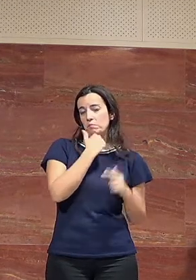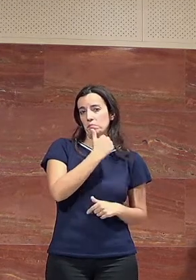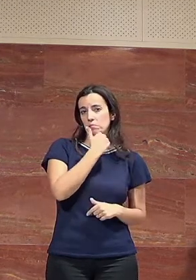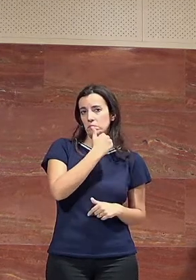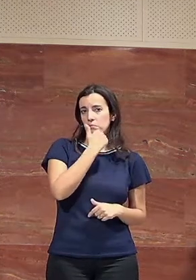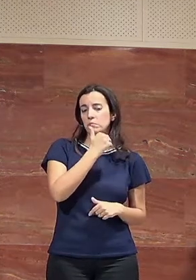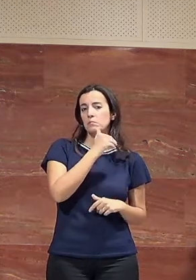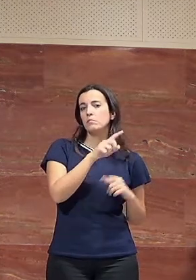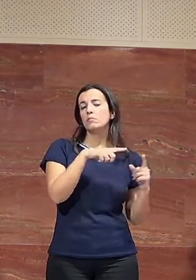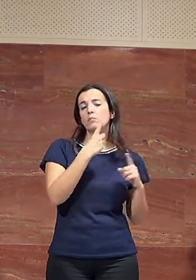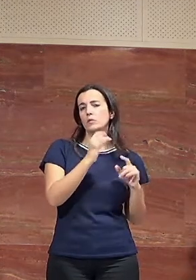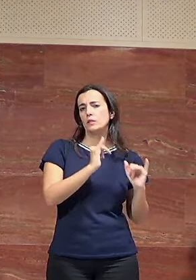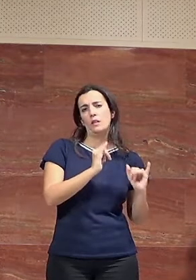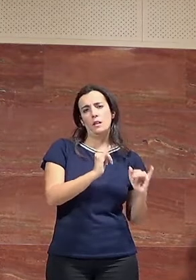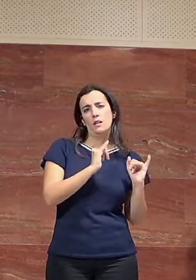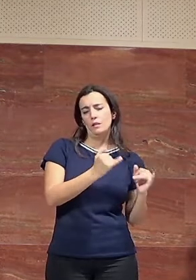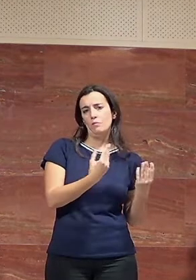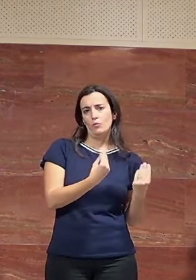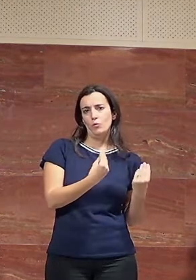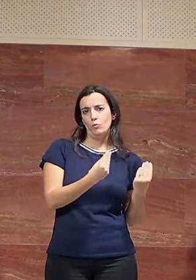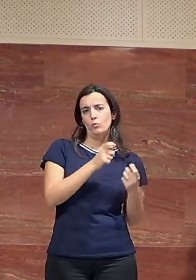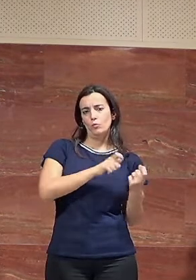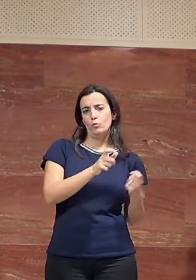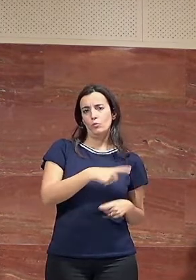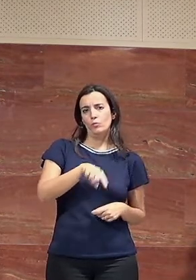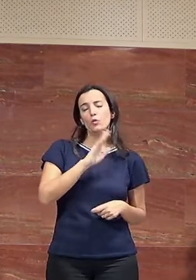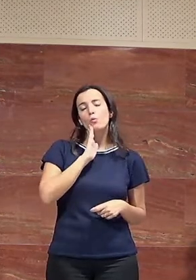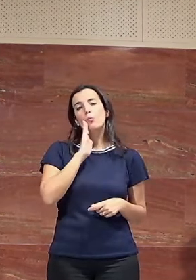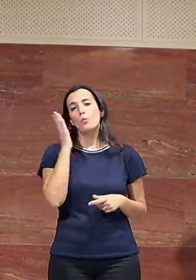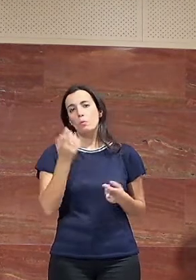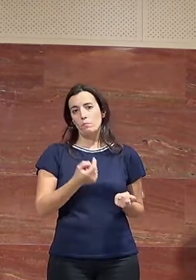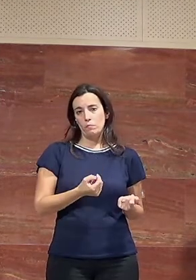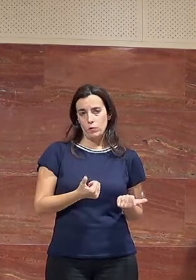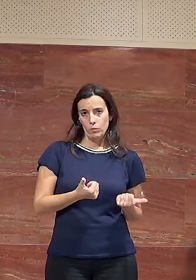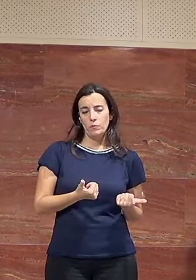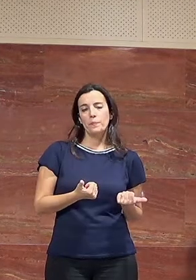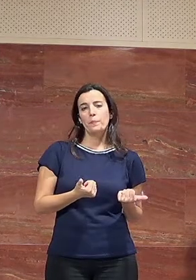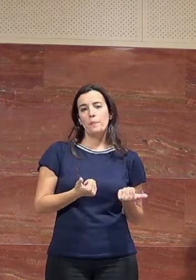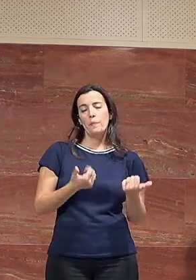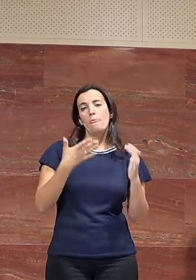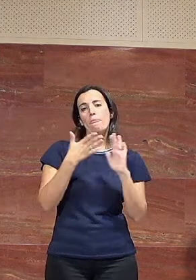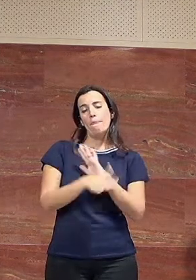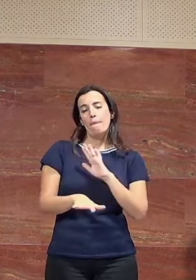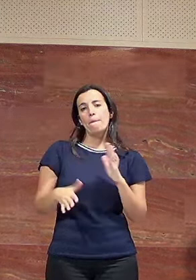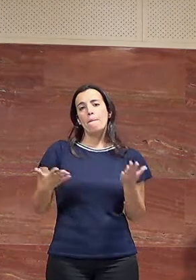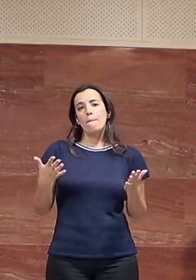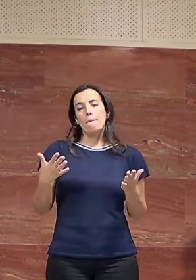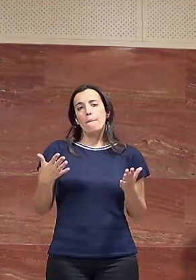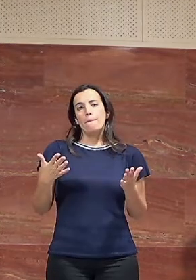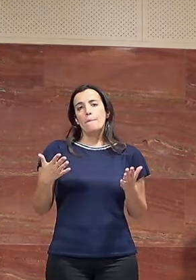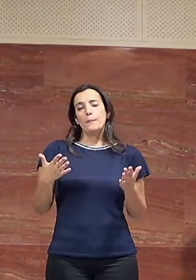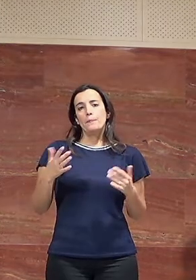y salen mucho Sí. y duermen poco. Ujú. Así es, siempre